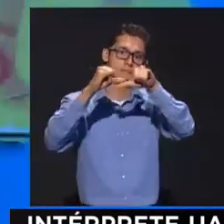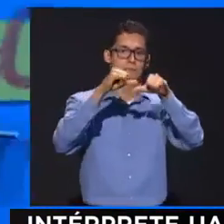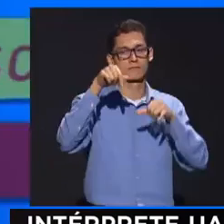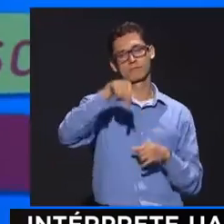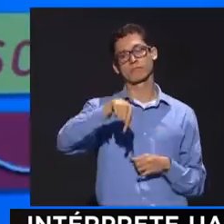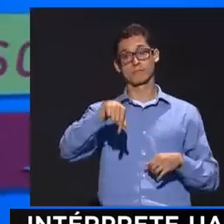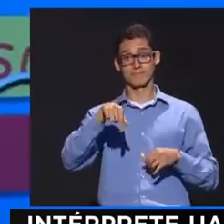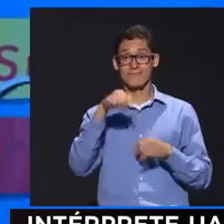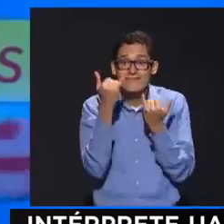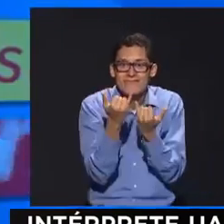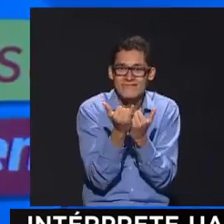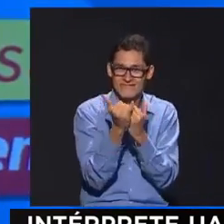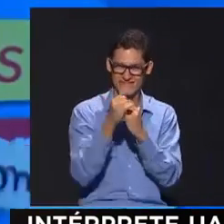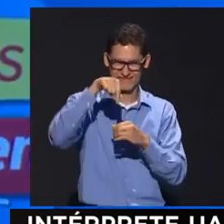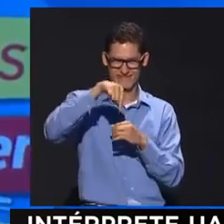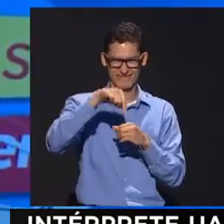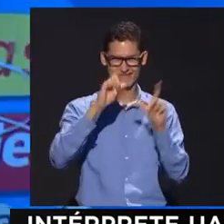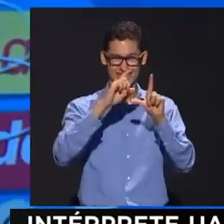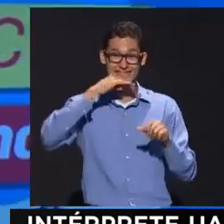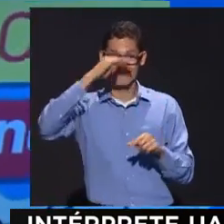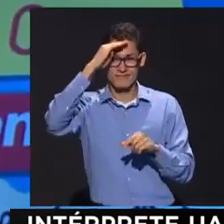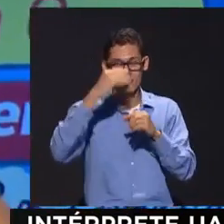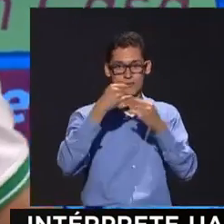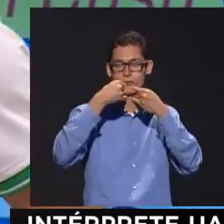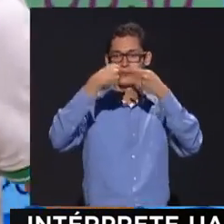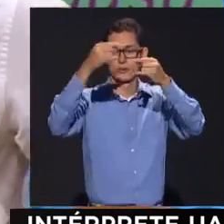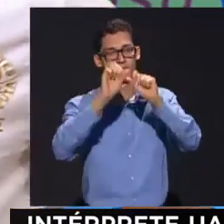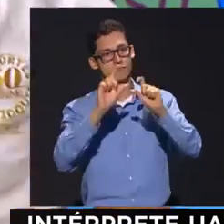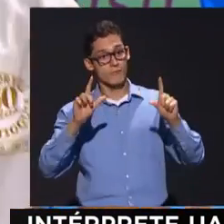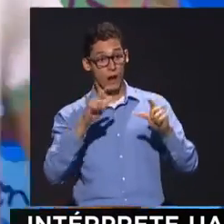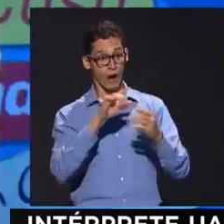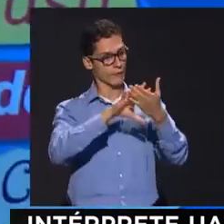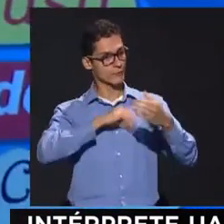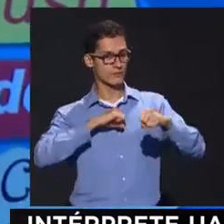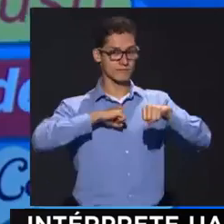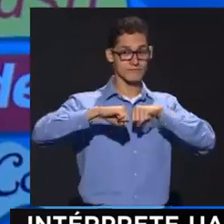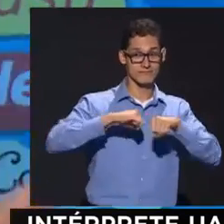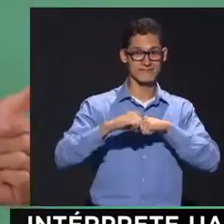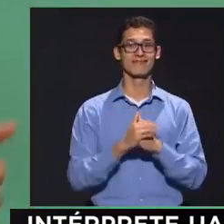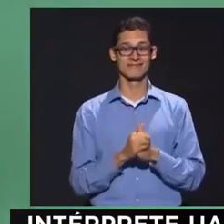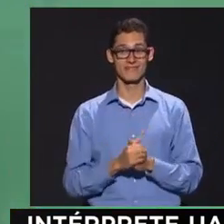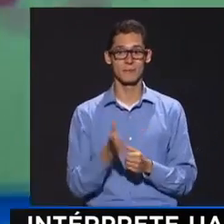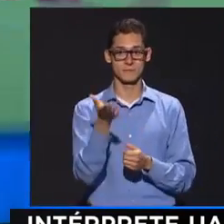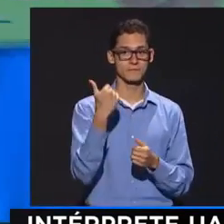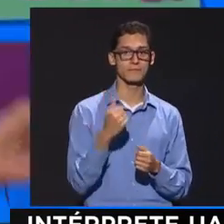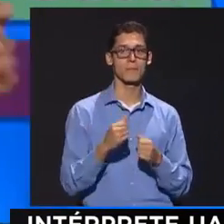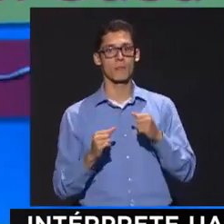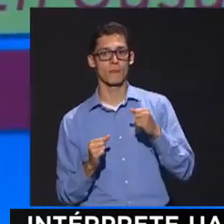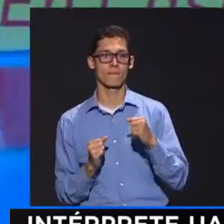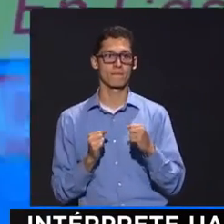este programa maravilloso para que aprendamos a movernos en casa ok vamos a marchar lo